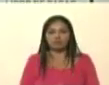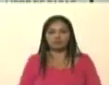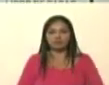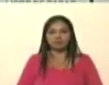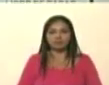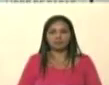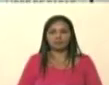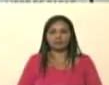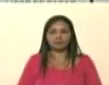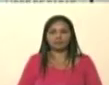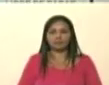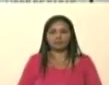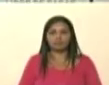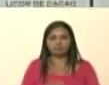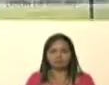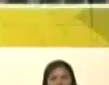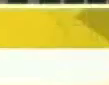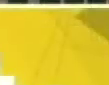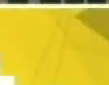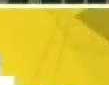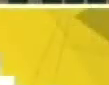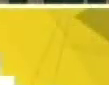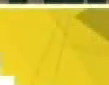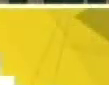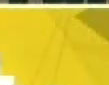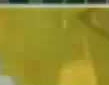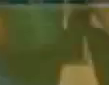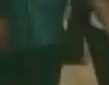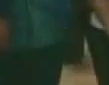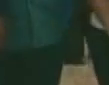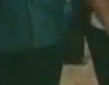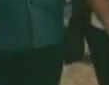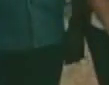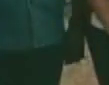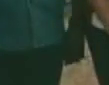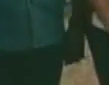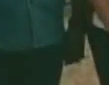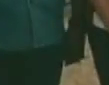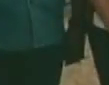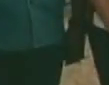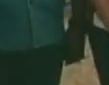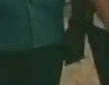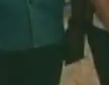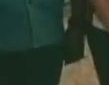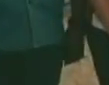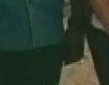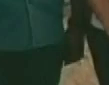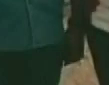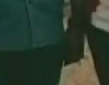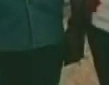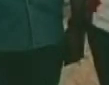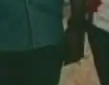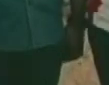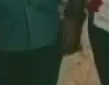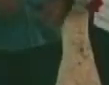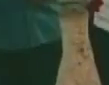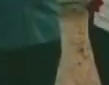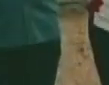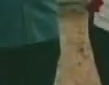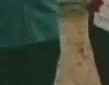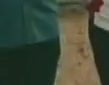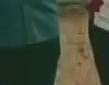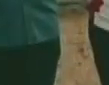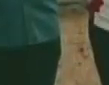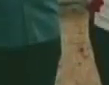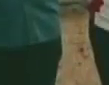compañera gobernadora saludo a toda venezuela desde aquí desde la parroquia santa rosa